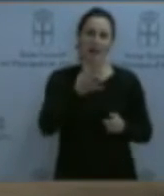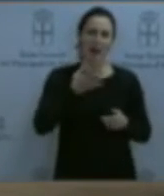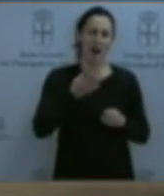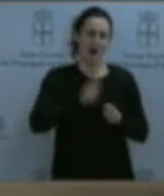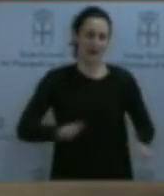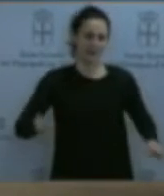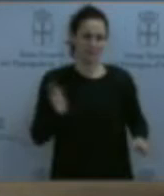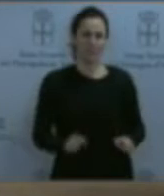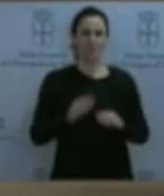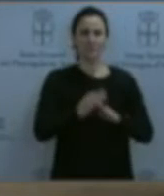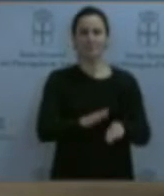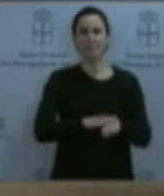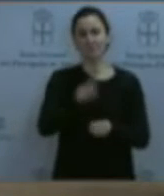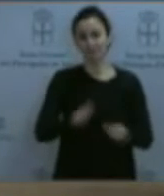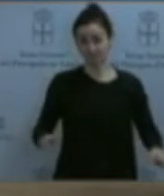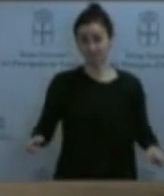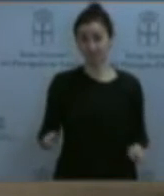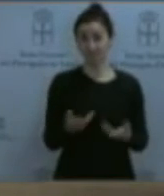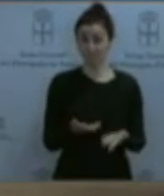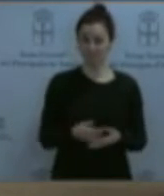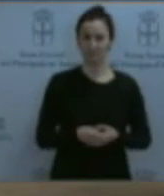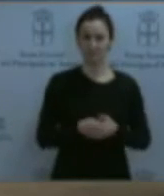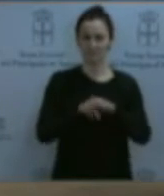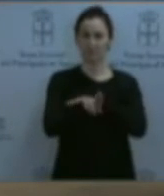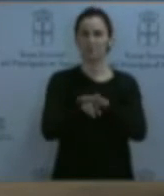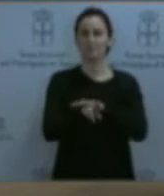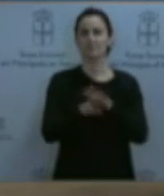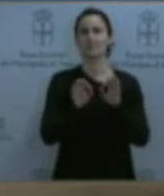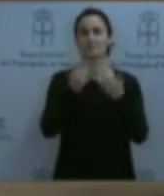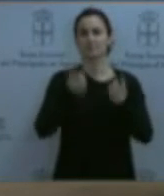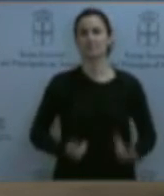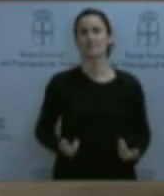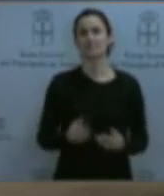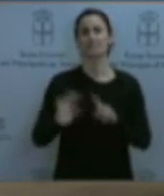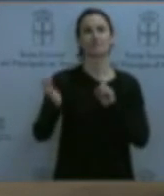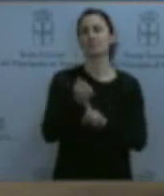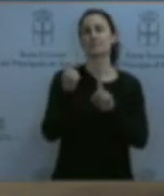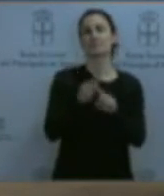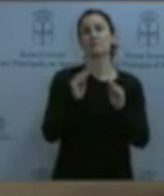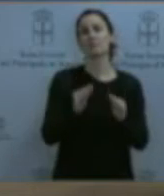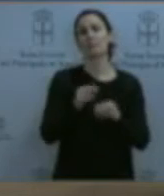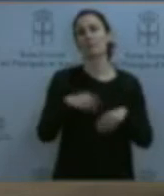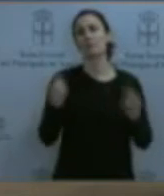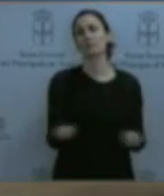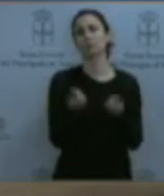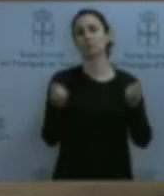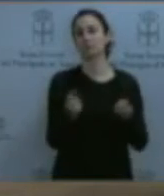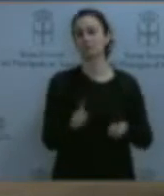suficiente el servicio, porque son los recursos humanos los que hacen reales los objetivos, no los publirreportajes. Muchas gracias.